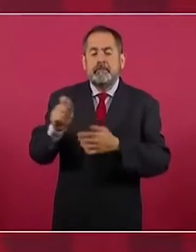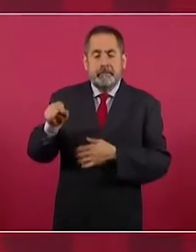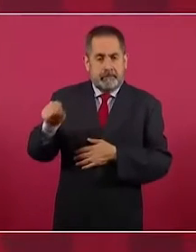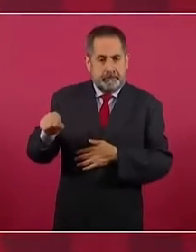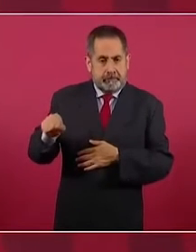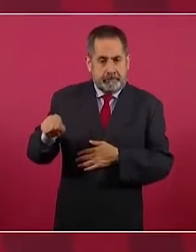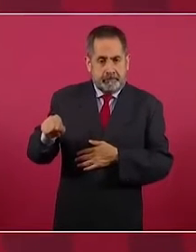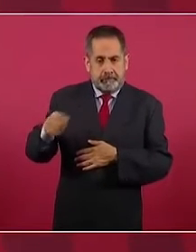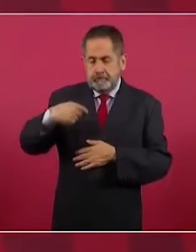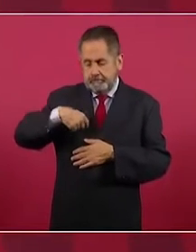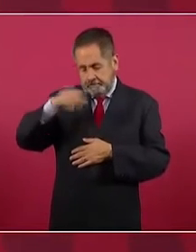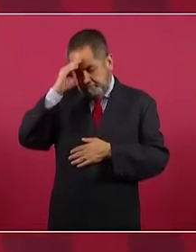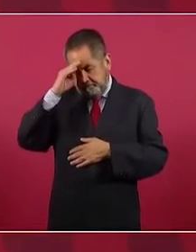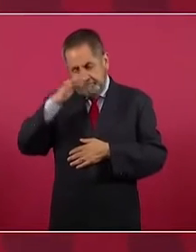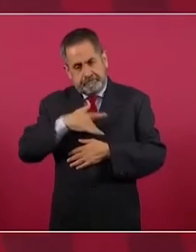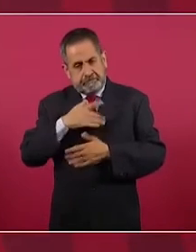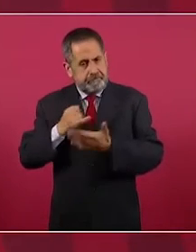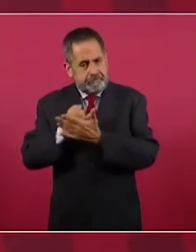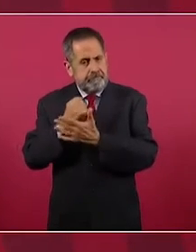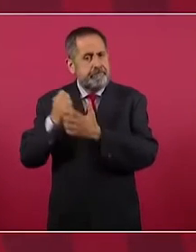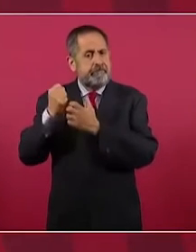a consolidar